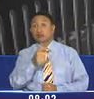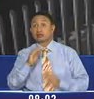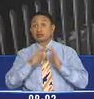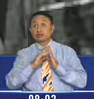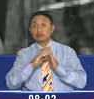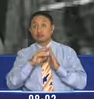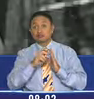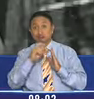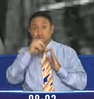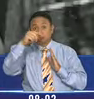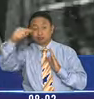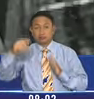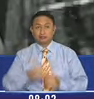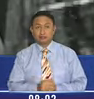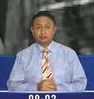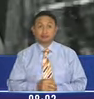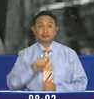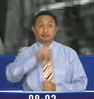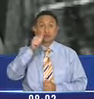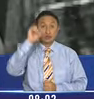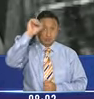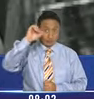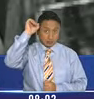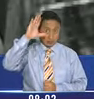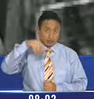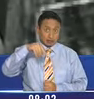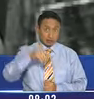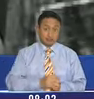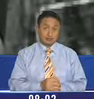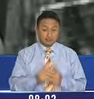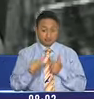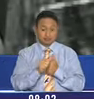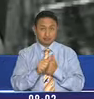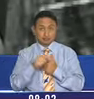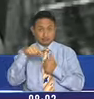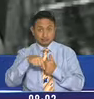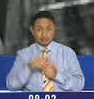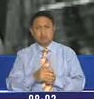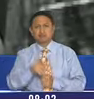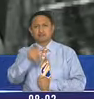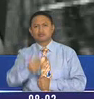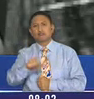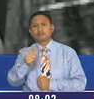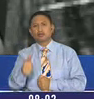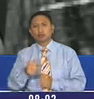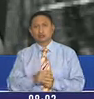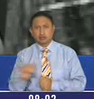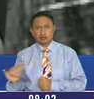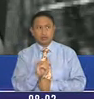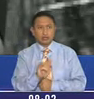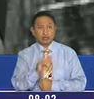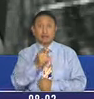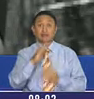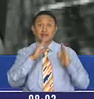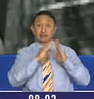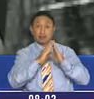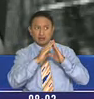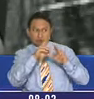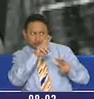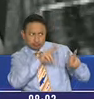lado. Otra grabación, en ese mismo sector, muestra a otros delincuentes que pasan revista a las